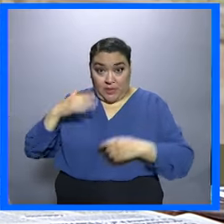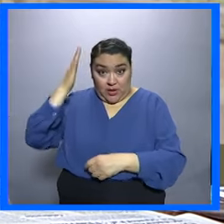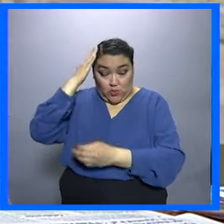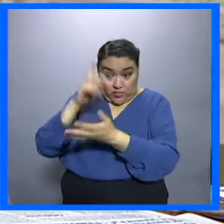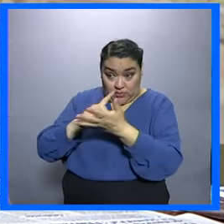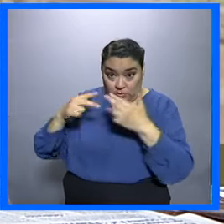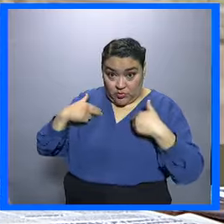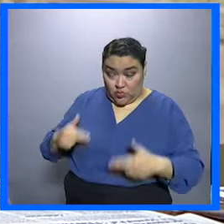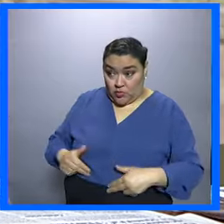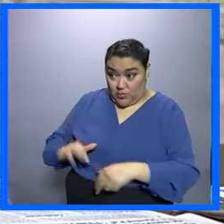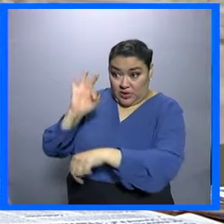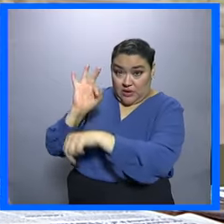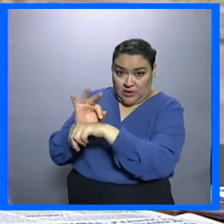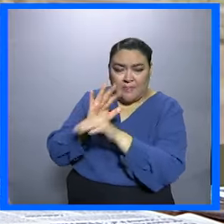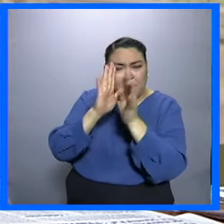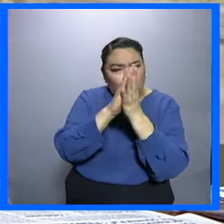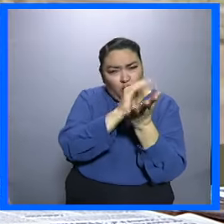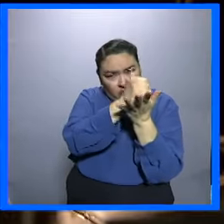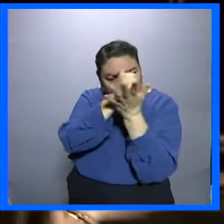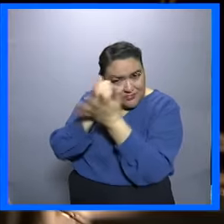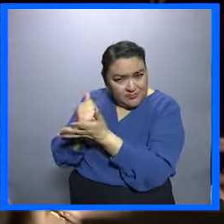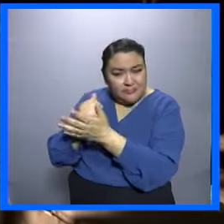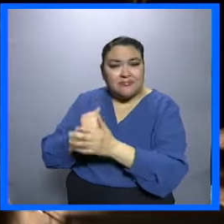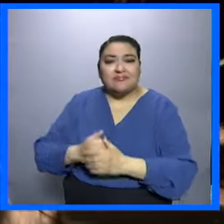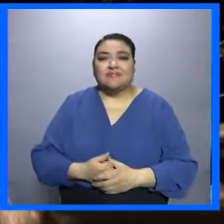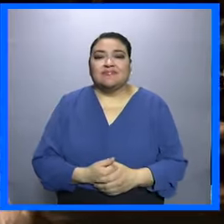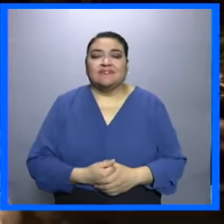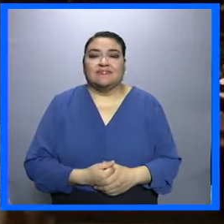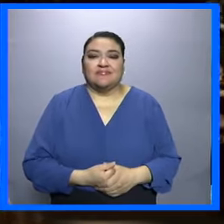humanos y la libertad de expresión.